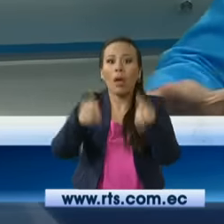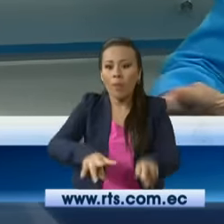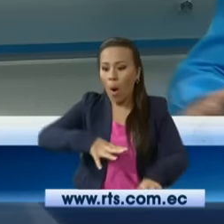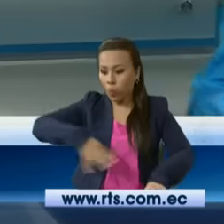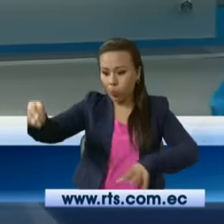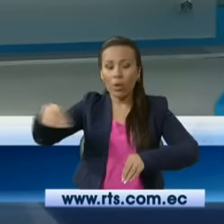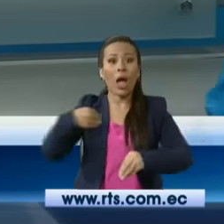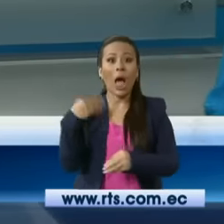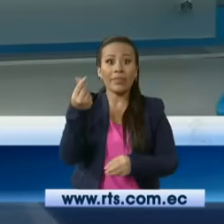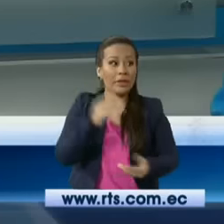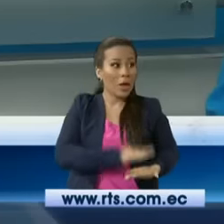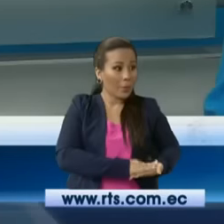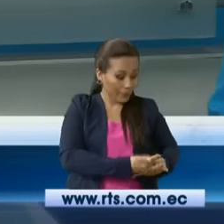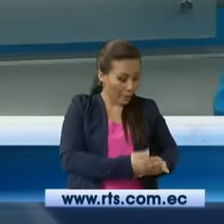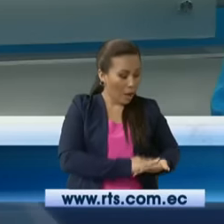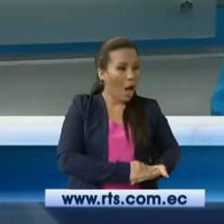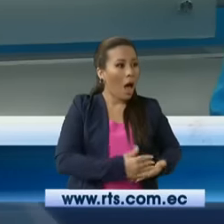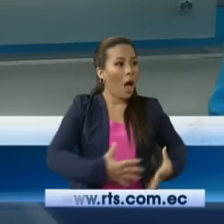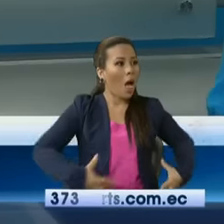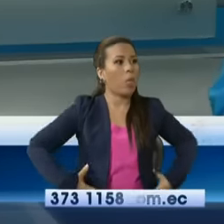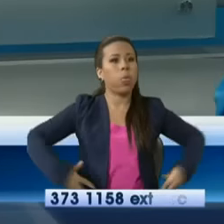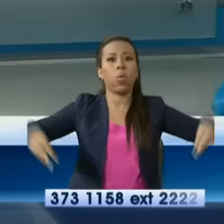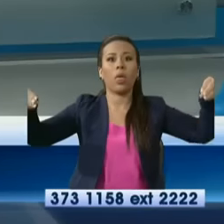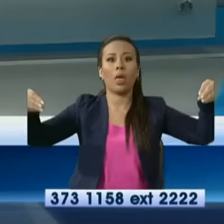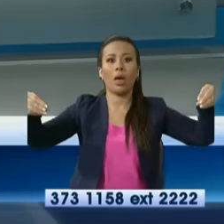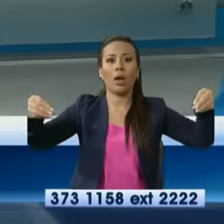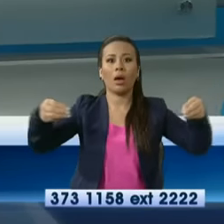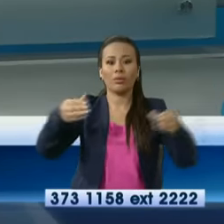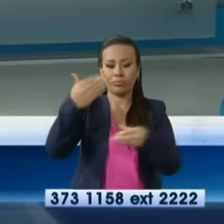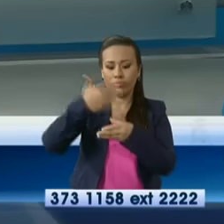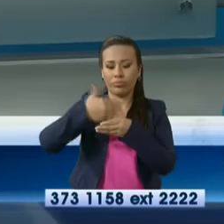dinero de su billetera, ya que quedaron únicamente sus papeles. Veamos.